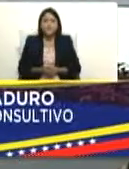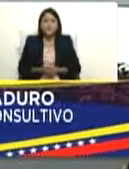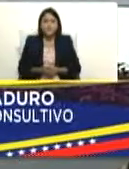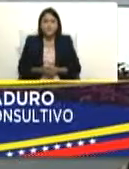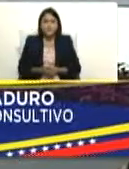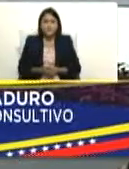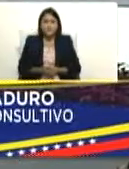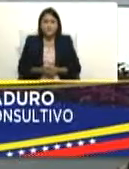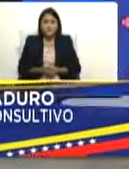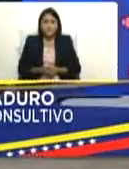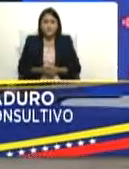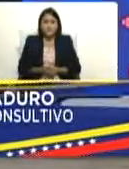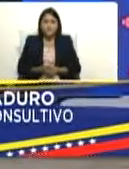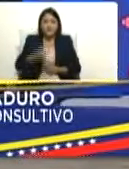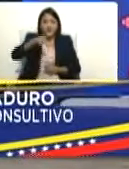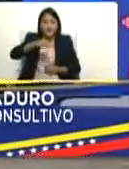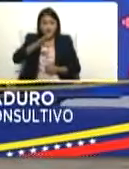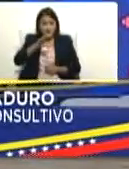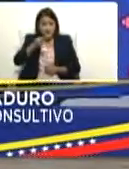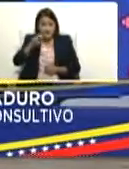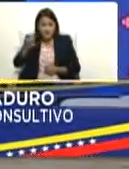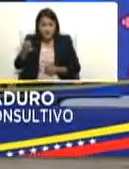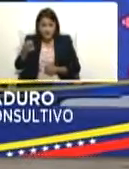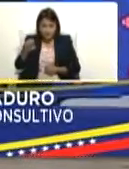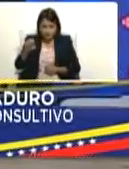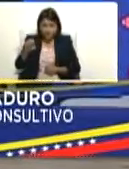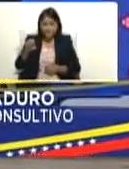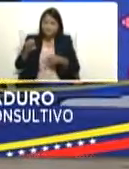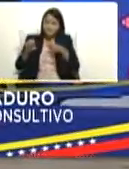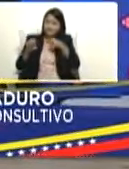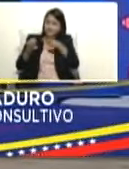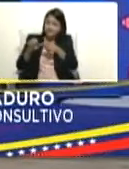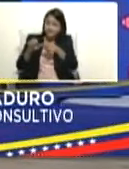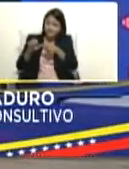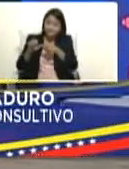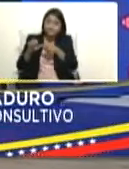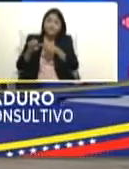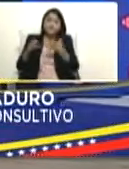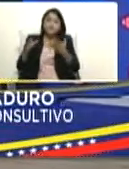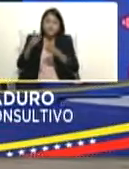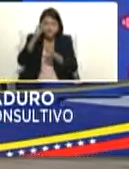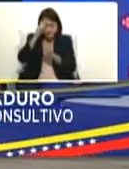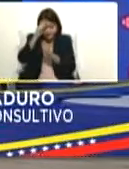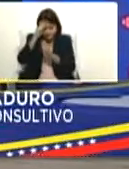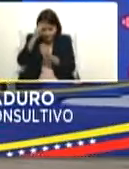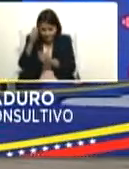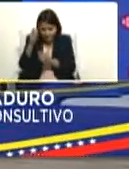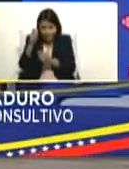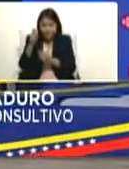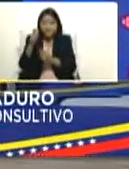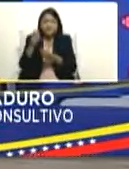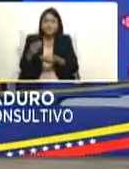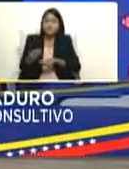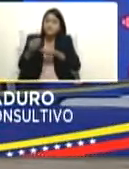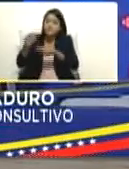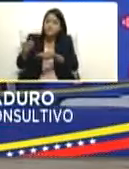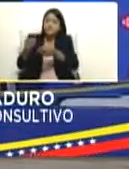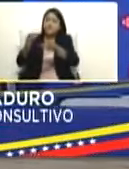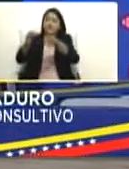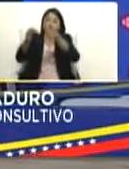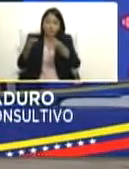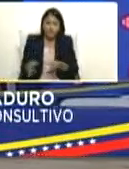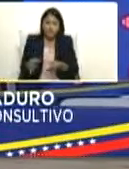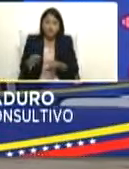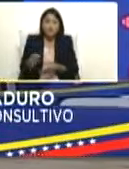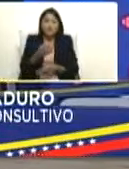El Poder Electoral, Consejo Nacional Electoral, se honra en realizar la entrega formal al